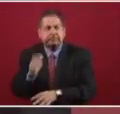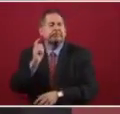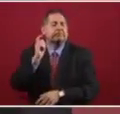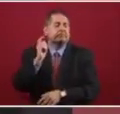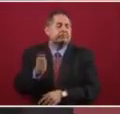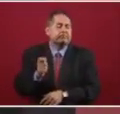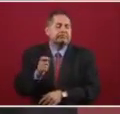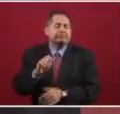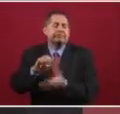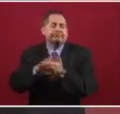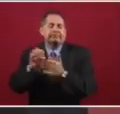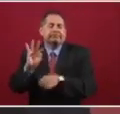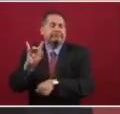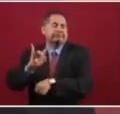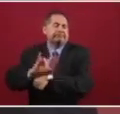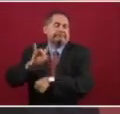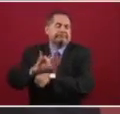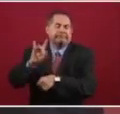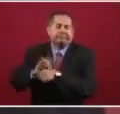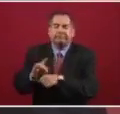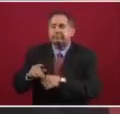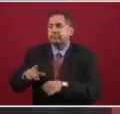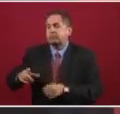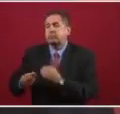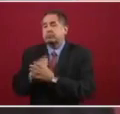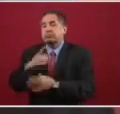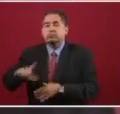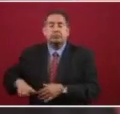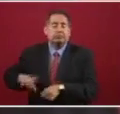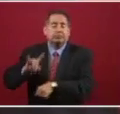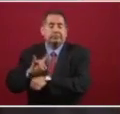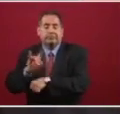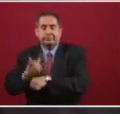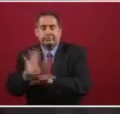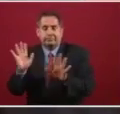cambio de gobierno y no un cambio de régimen,